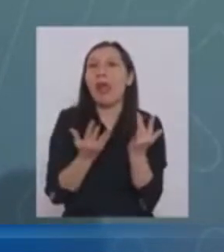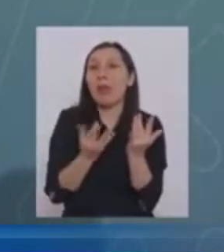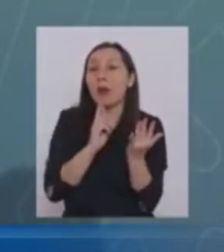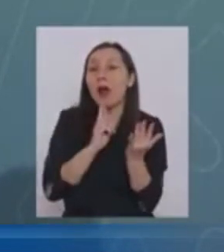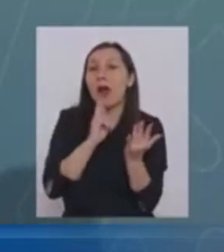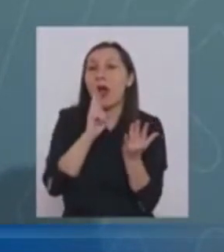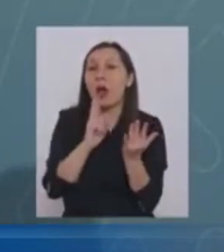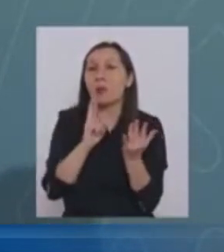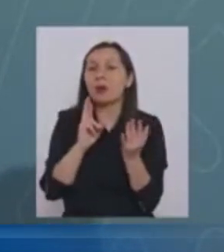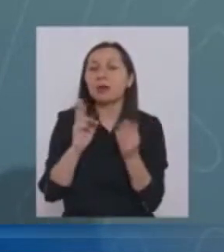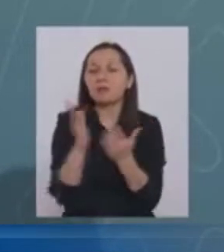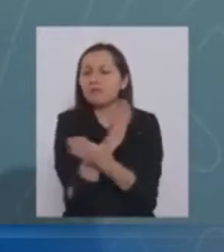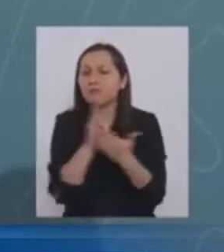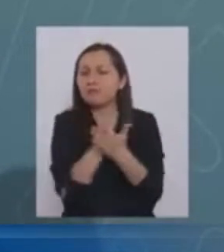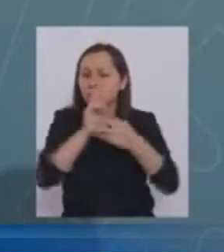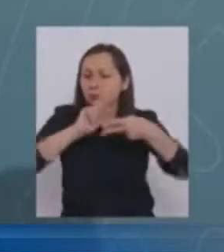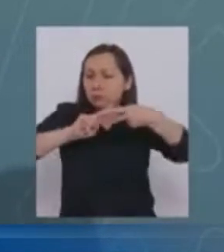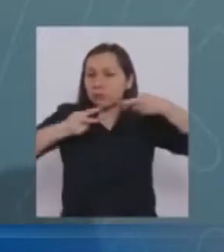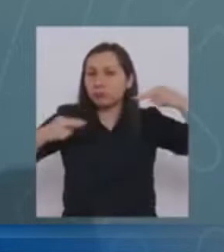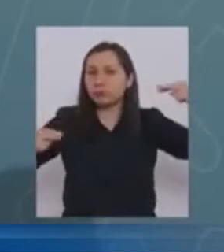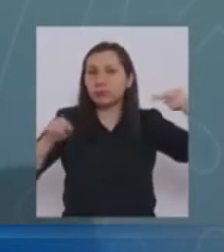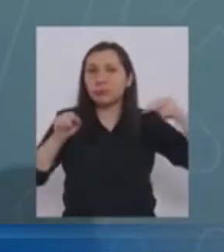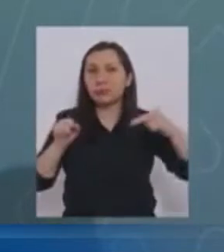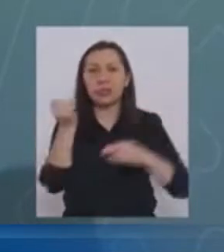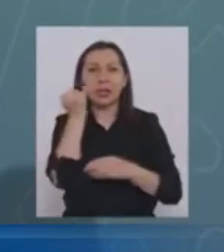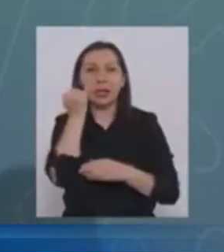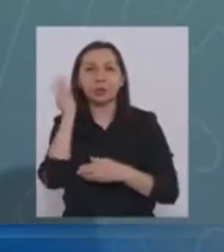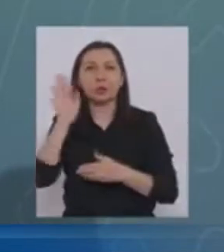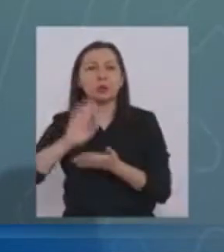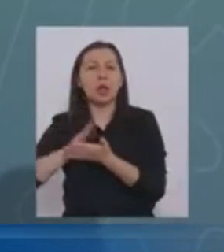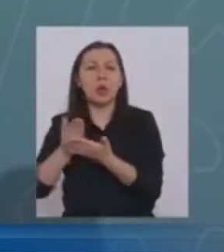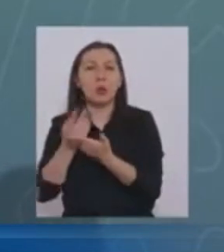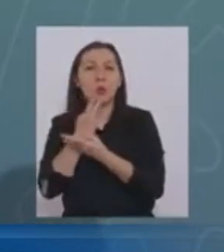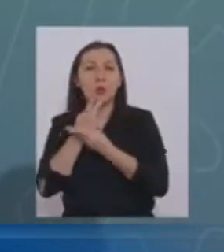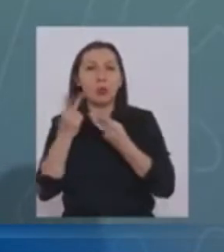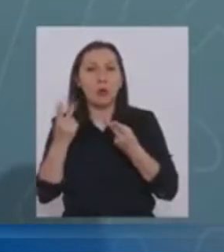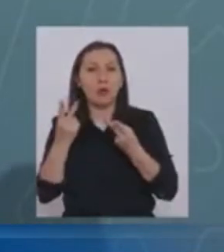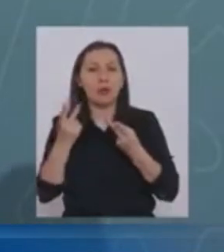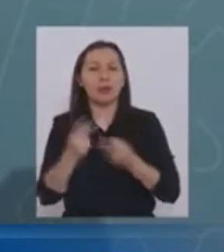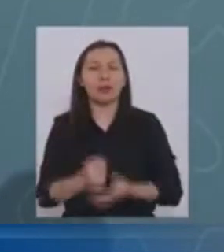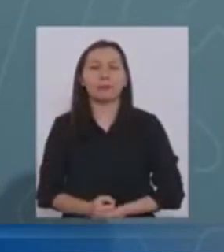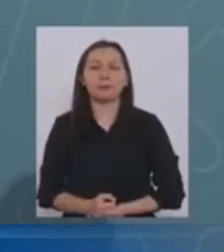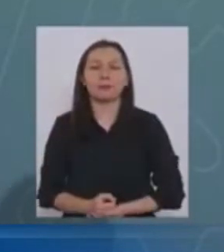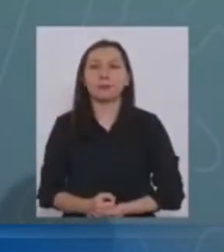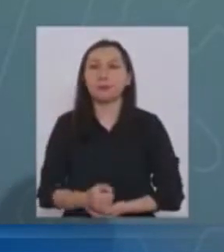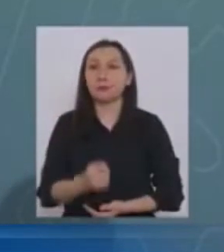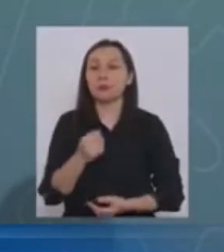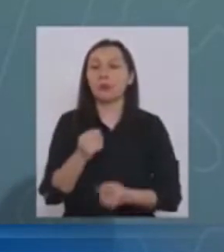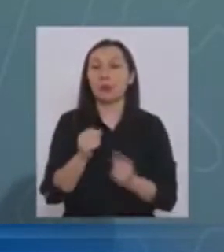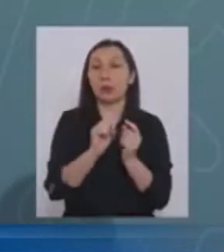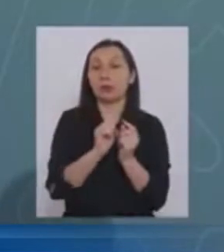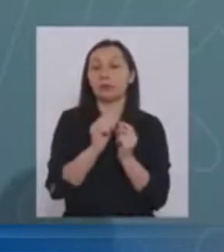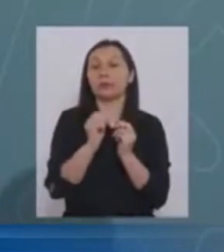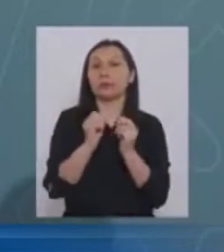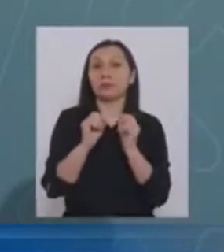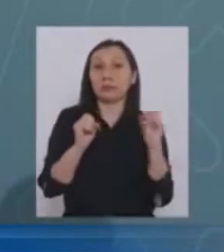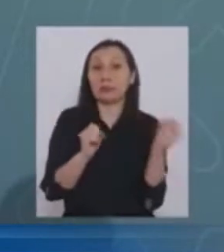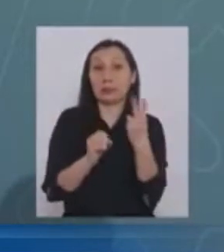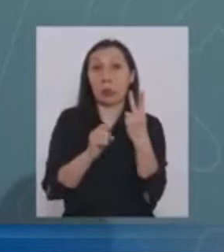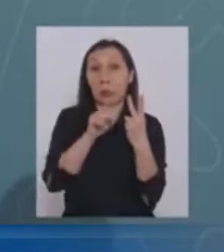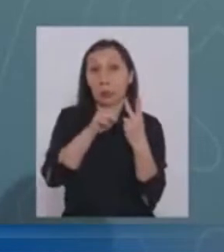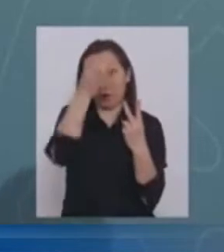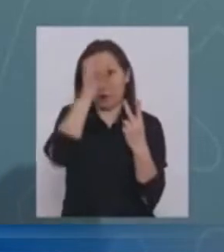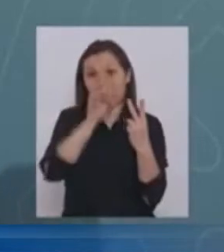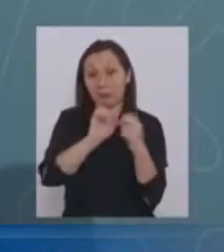resultados desde la secuenciación genómica por parte del instituto de salud pública dos de los contactos estrechos de este segundo caso